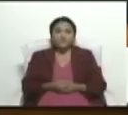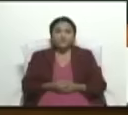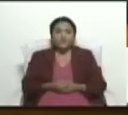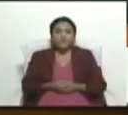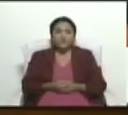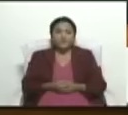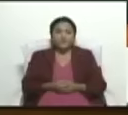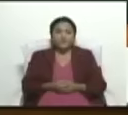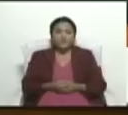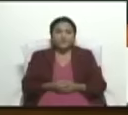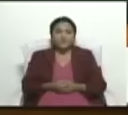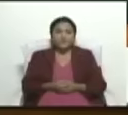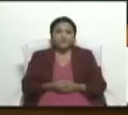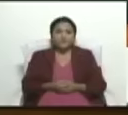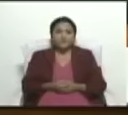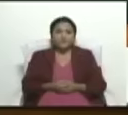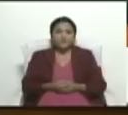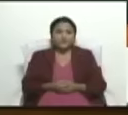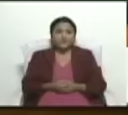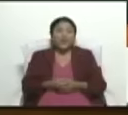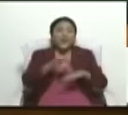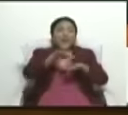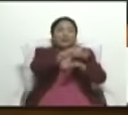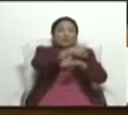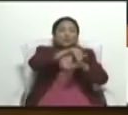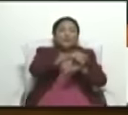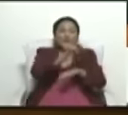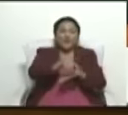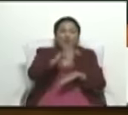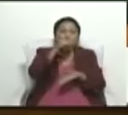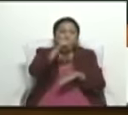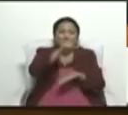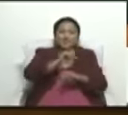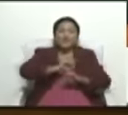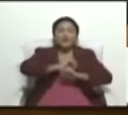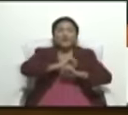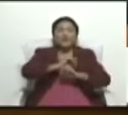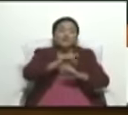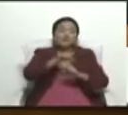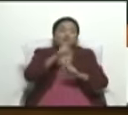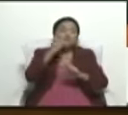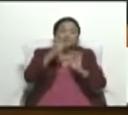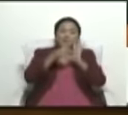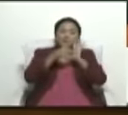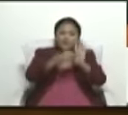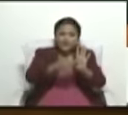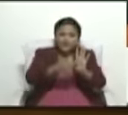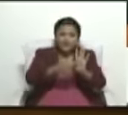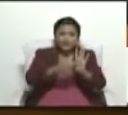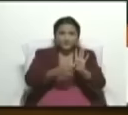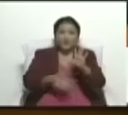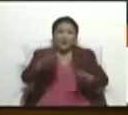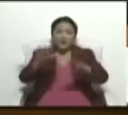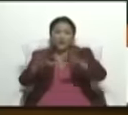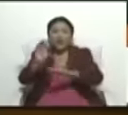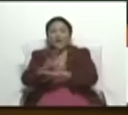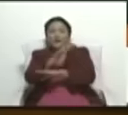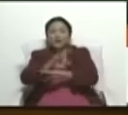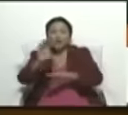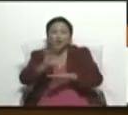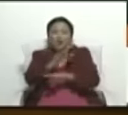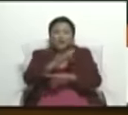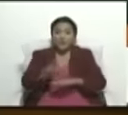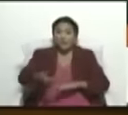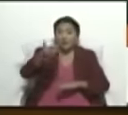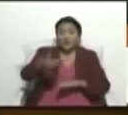frente a todo eso quedará el legado de su música. Presentaremos algunas de sus canciones más simbólicas,